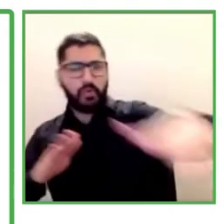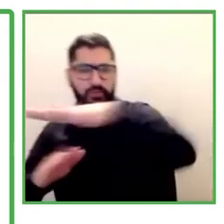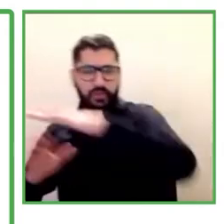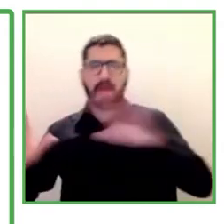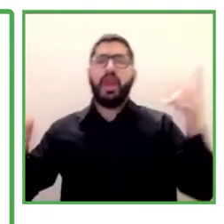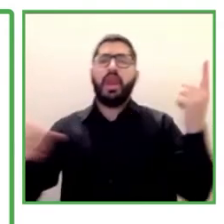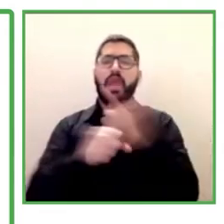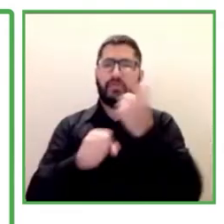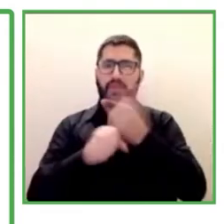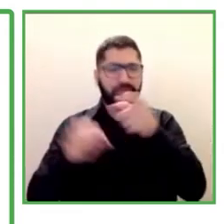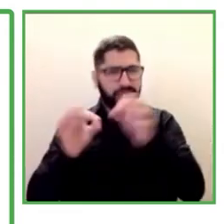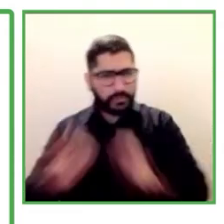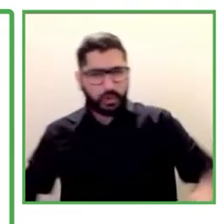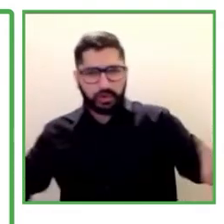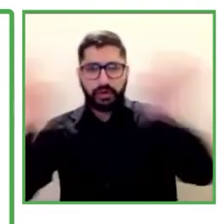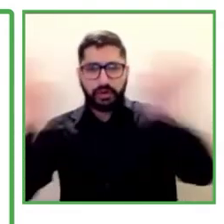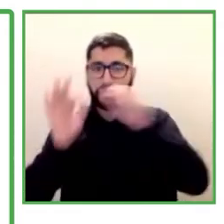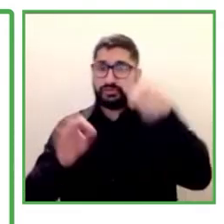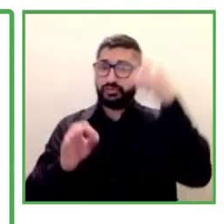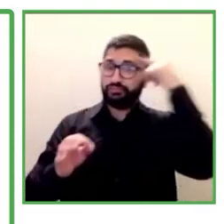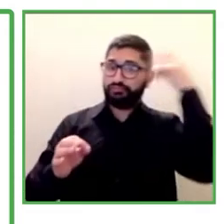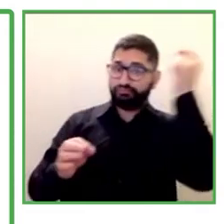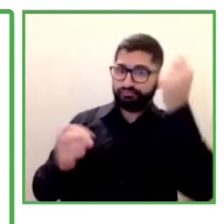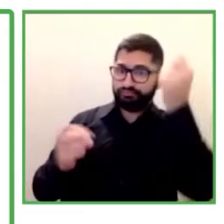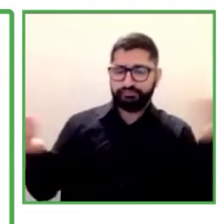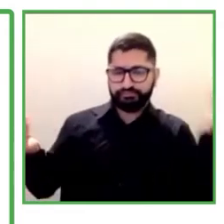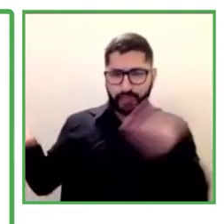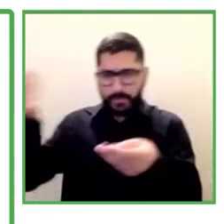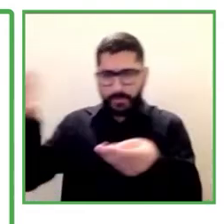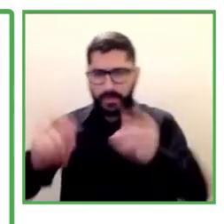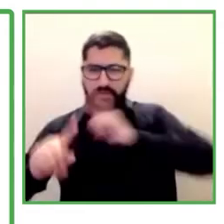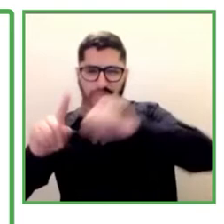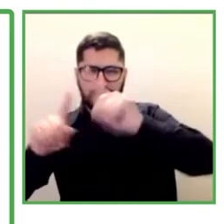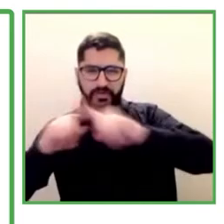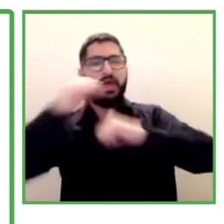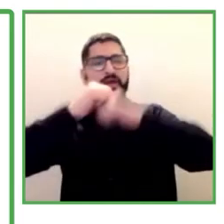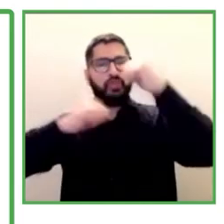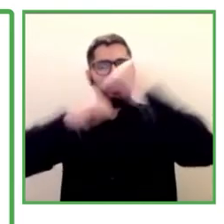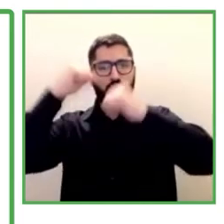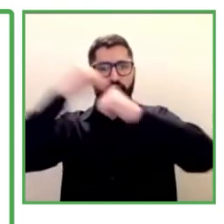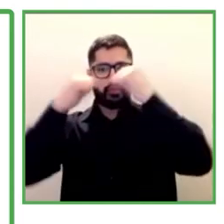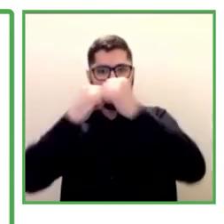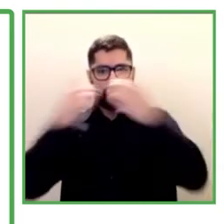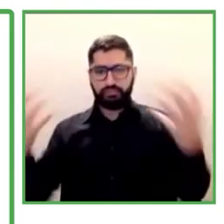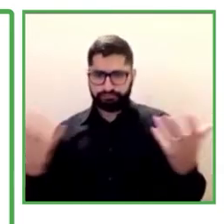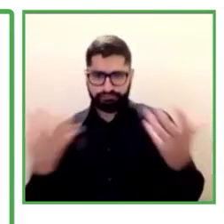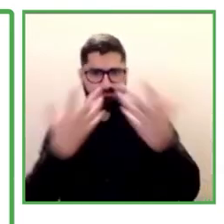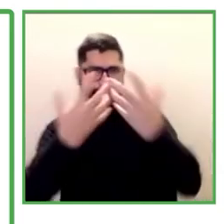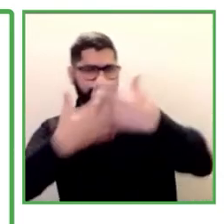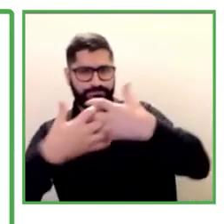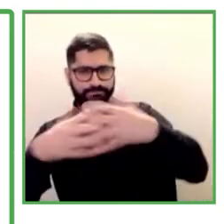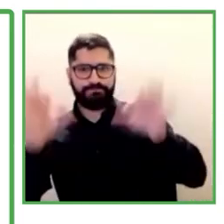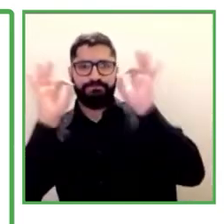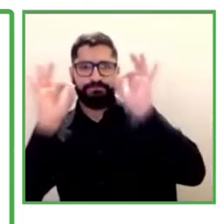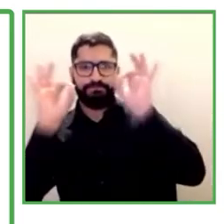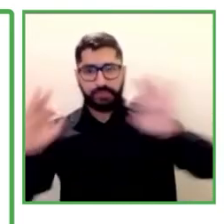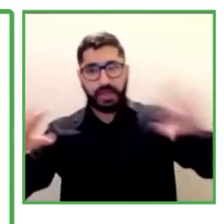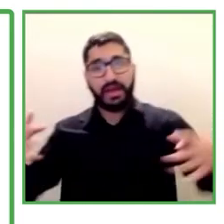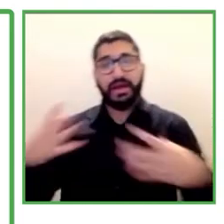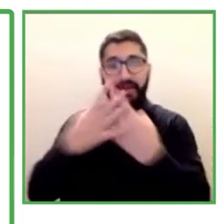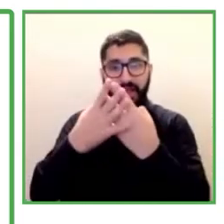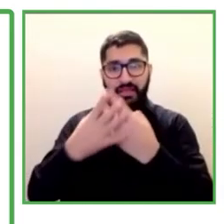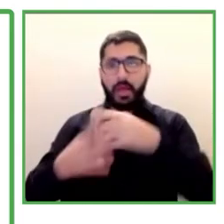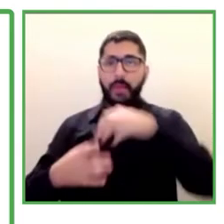grado de empleabilidad y en la articulación de las redes proempleo. Por supuesto, nos encontramos con un alcance a